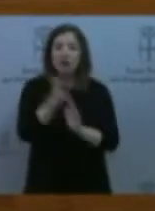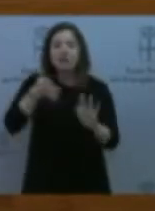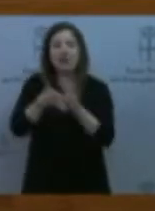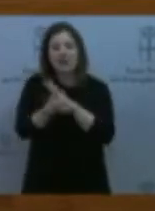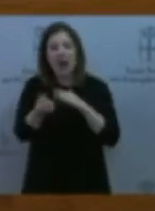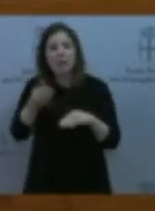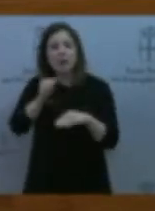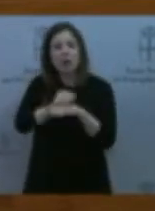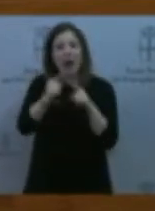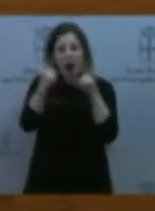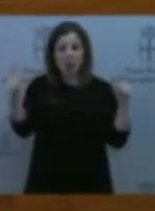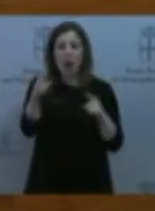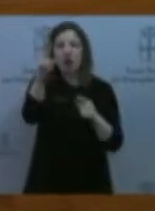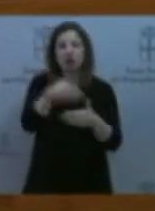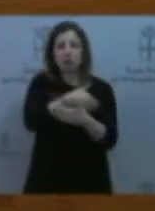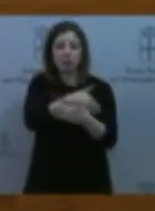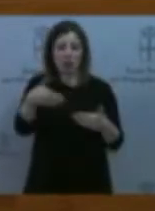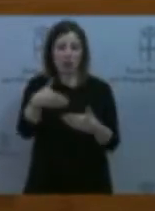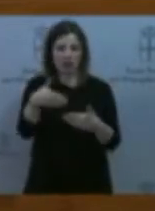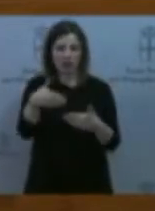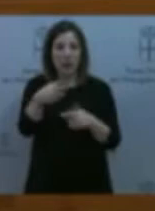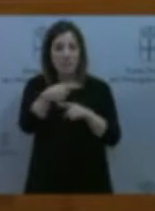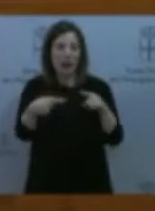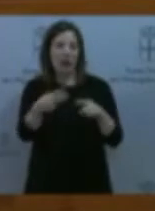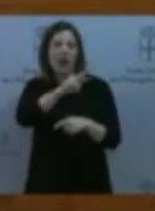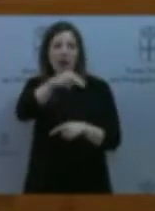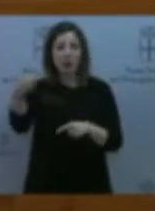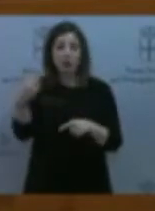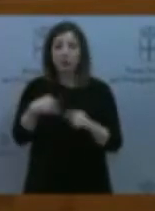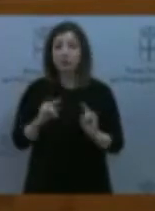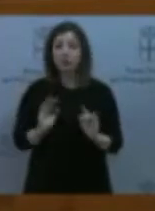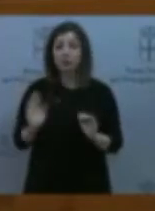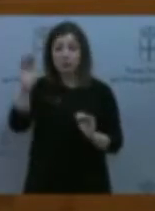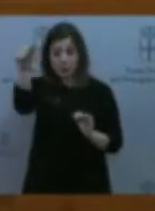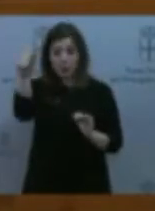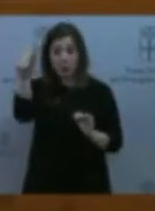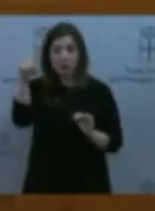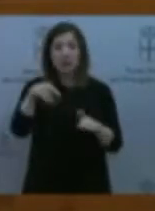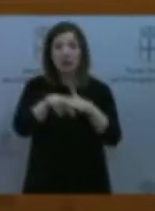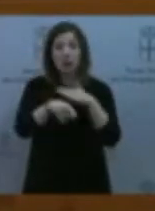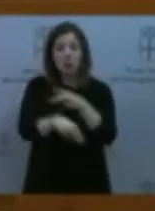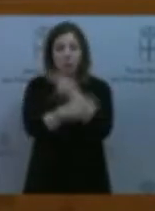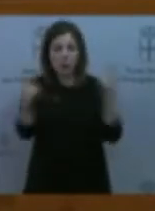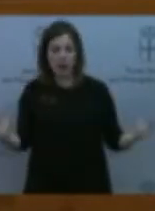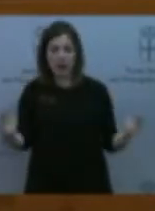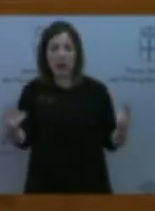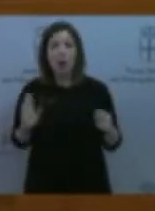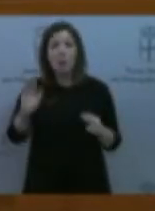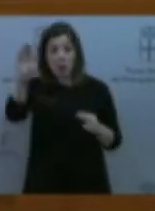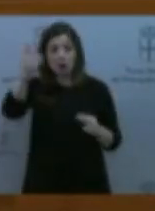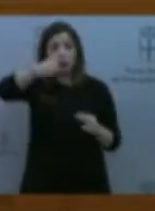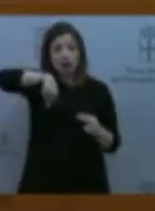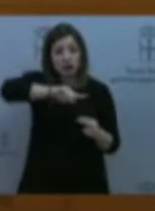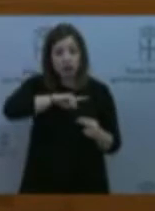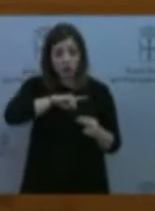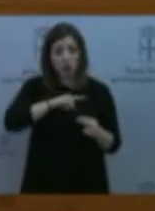euros sobre los montes de utilidad pública, sobre los montes que gestionamos, sobre los montes sobre los que la Administración forestal es competente, porque sobre los